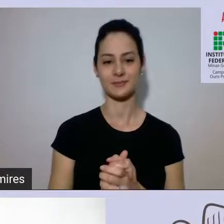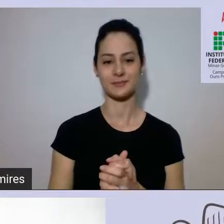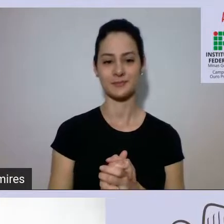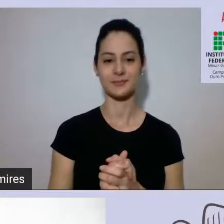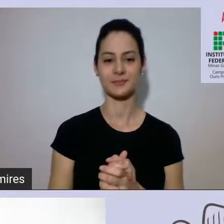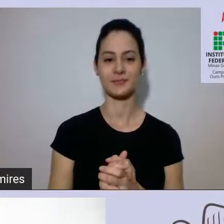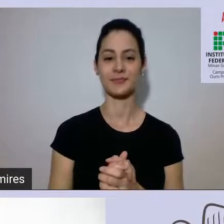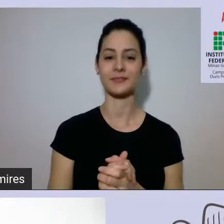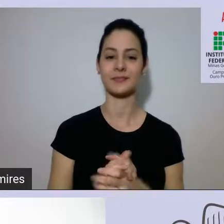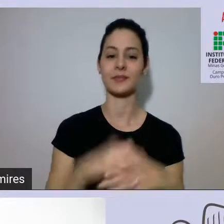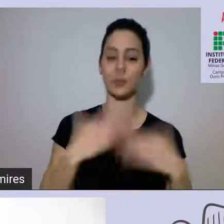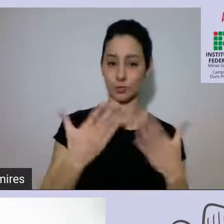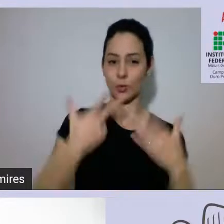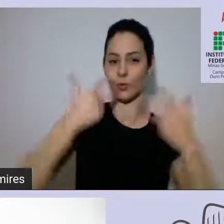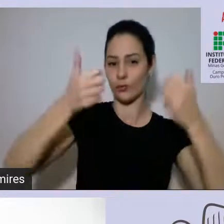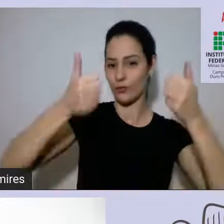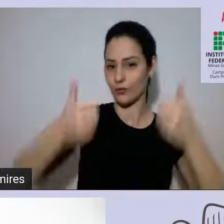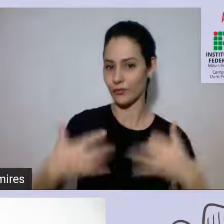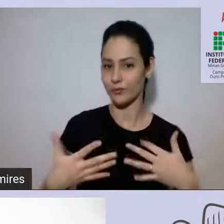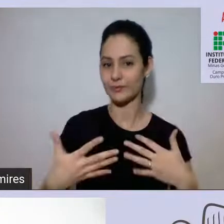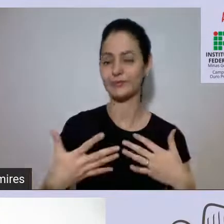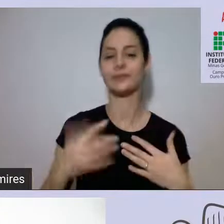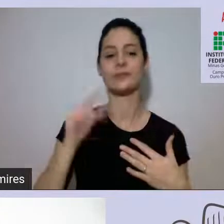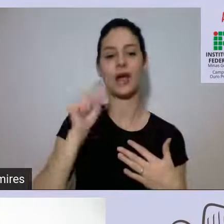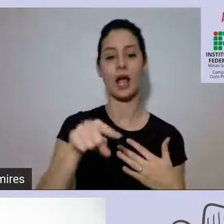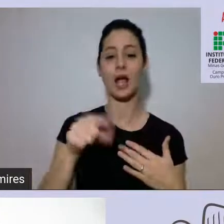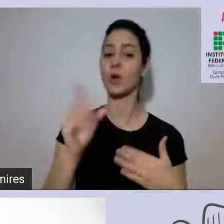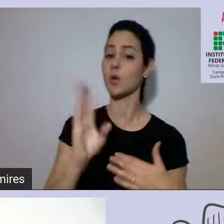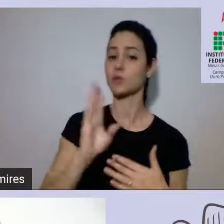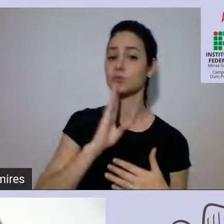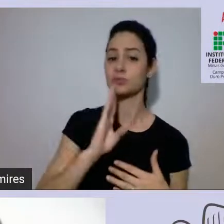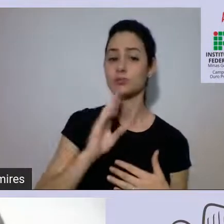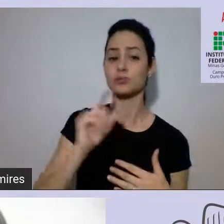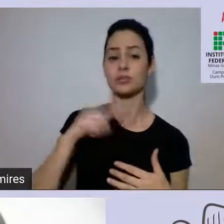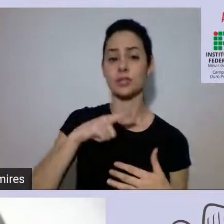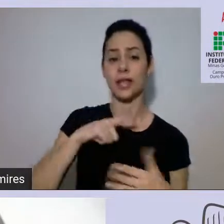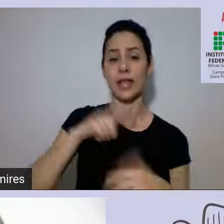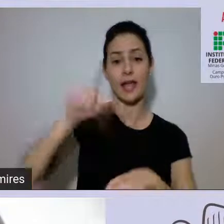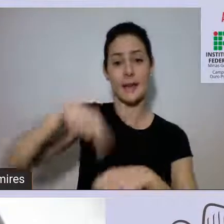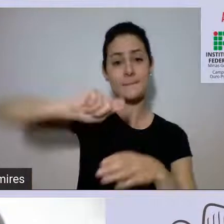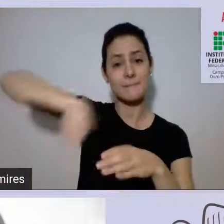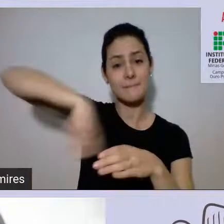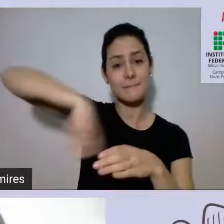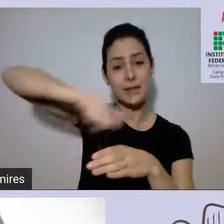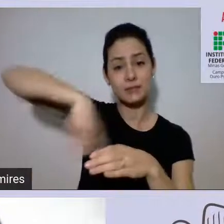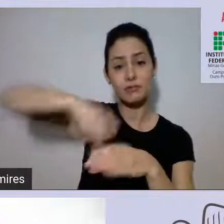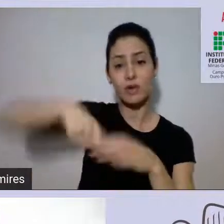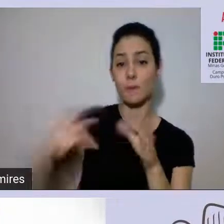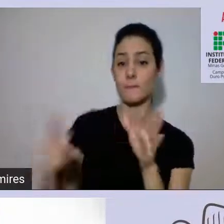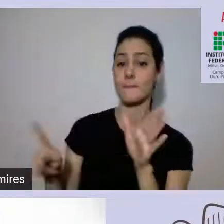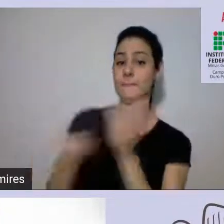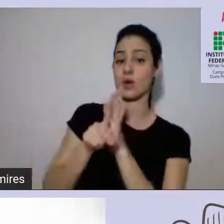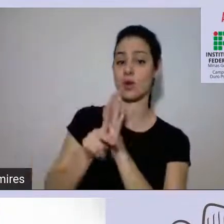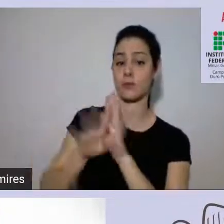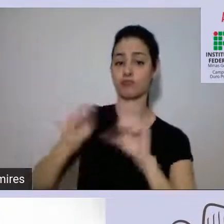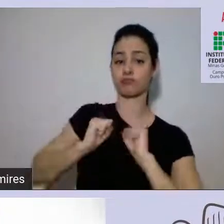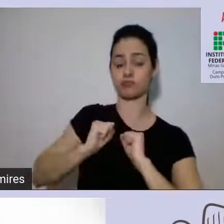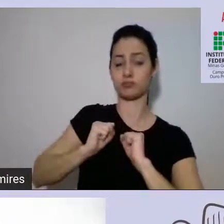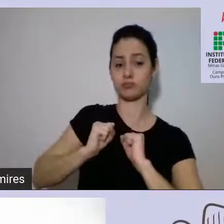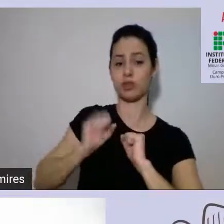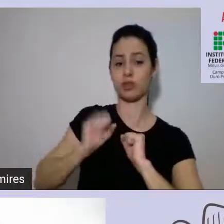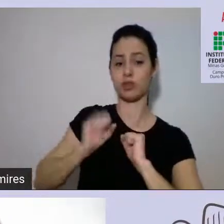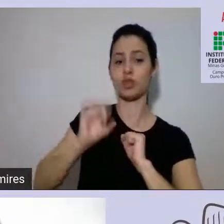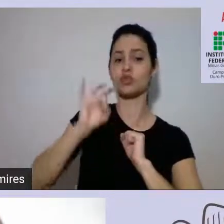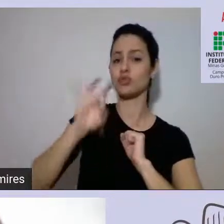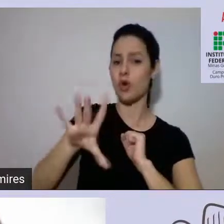Lo que estoy diciendo es que el reconocimiento de una práctica culinaria como patrimonio no es algo que venga